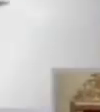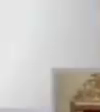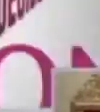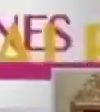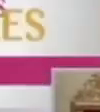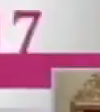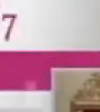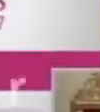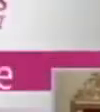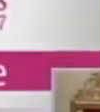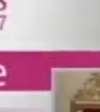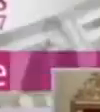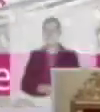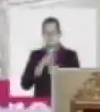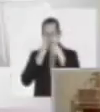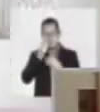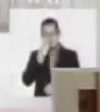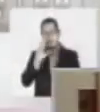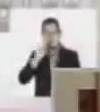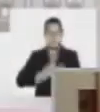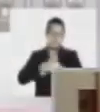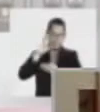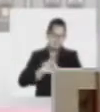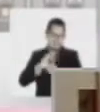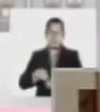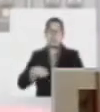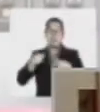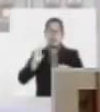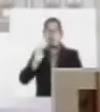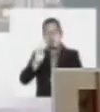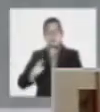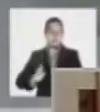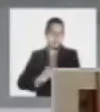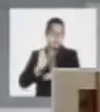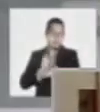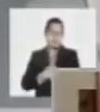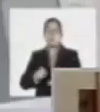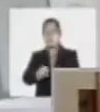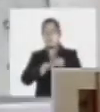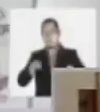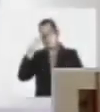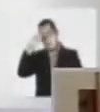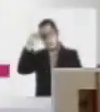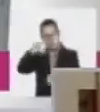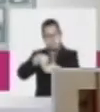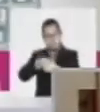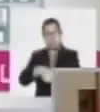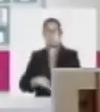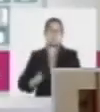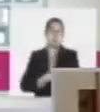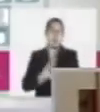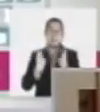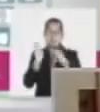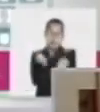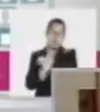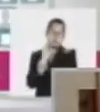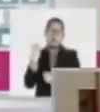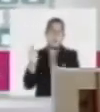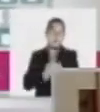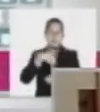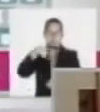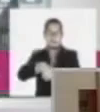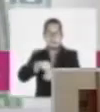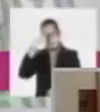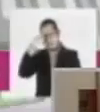dijo, ganó Evaristo Valle, se triunfó el unitarismo.